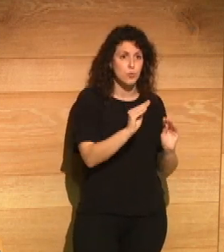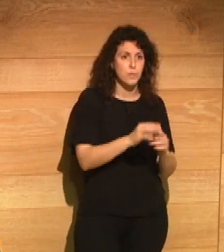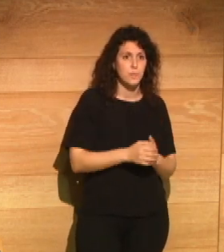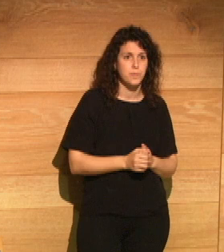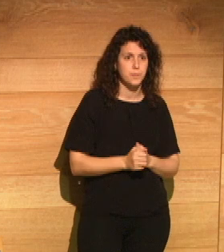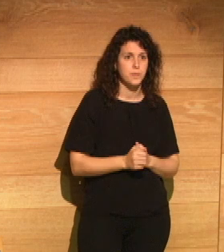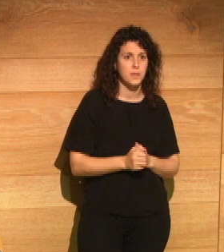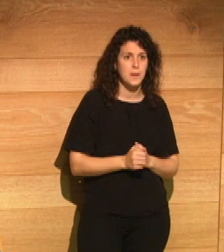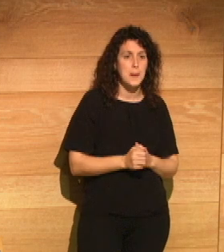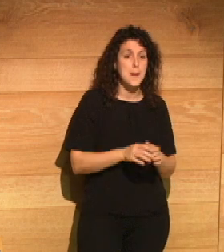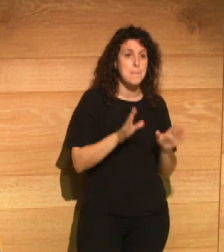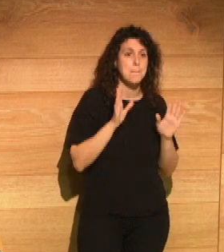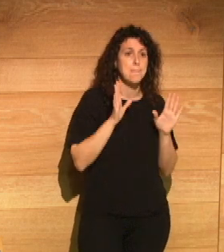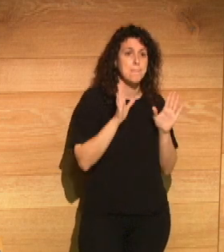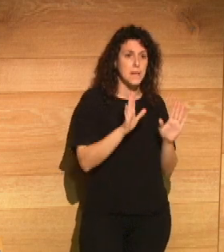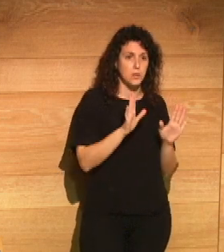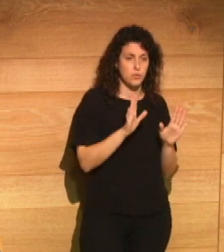la niña, ¿no? Pero